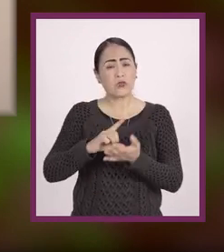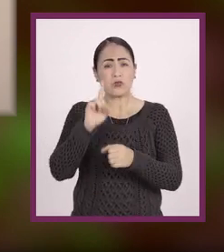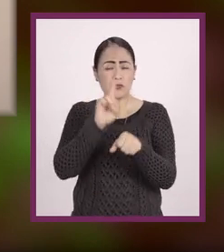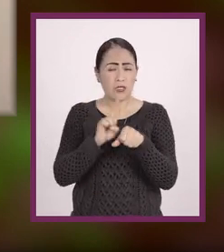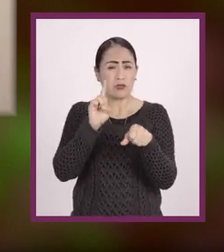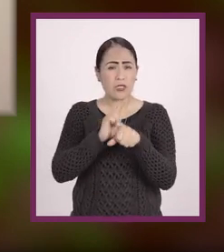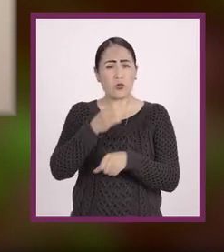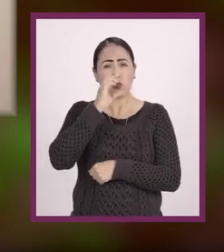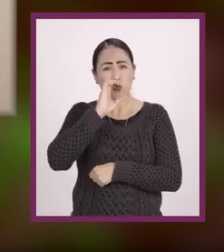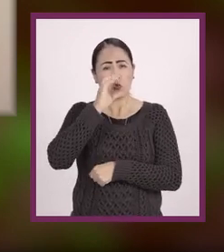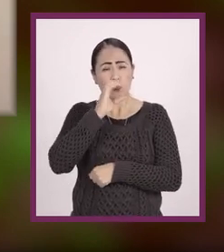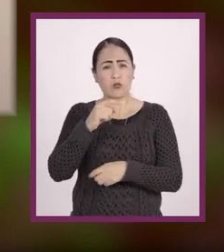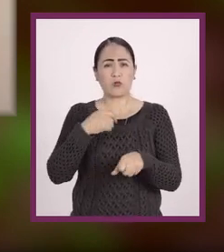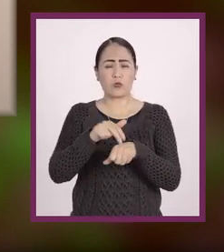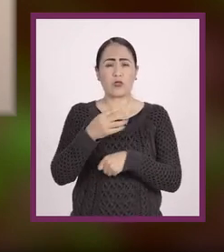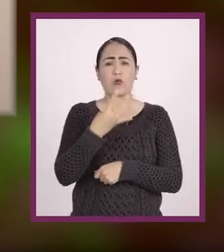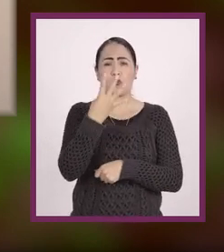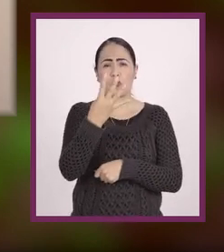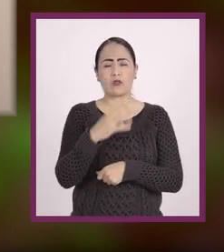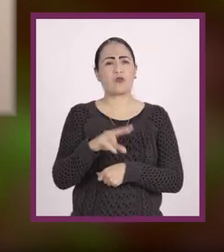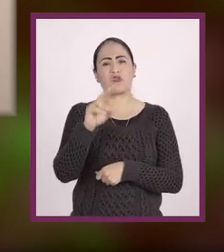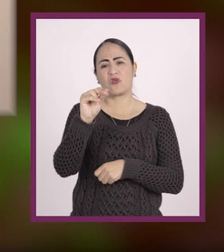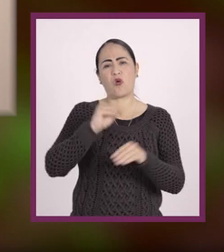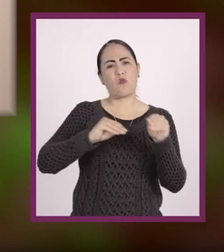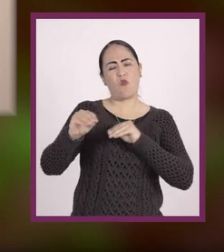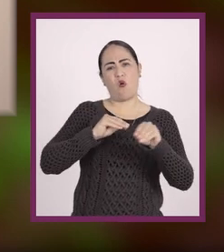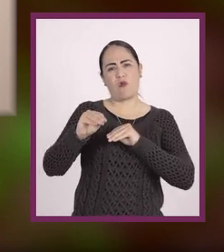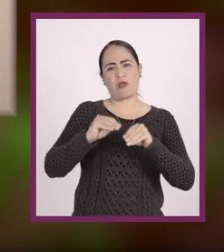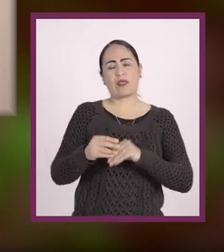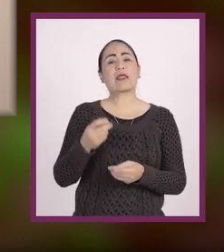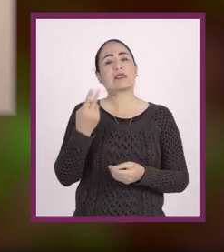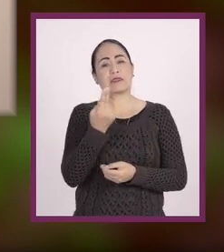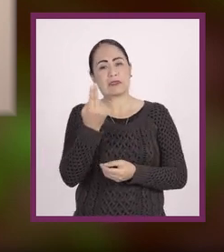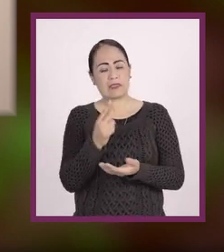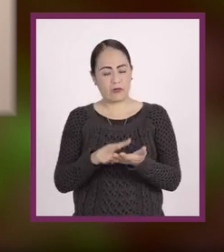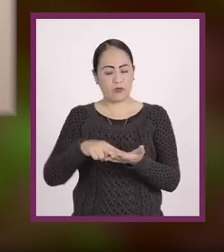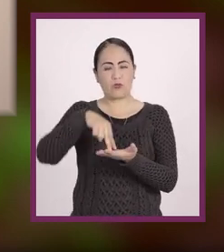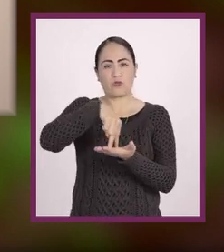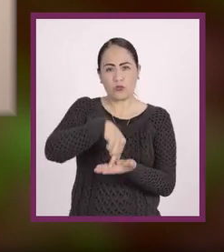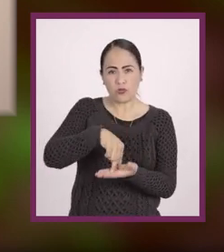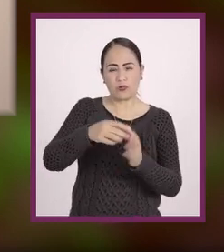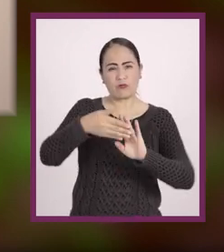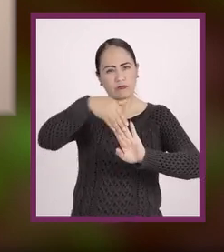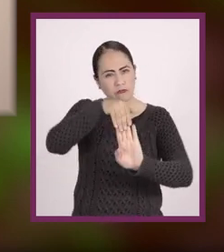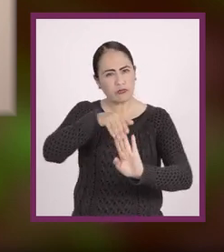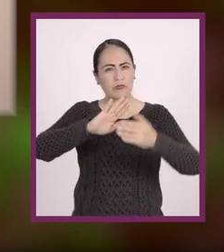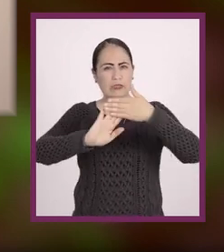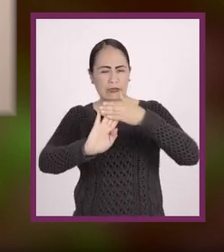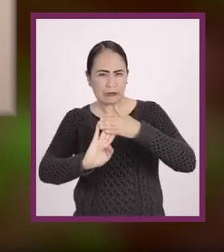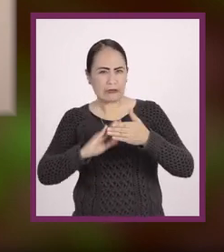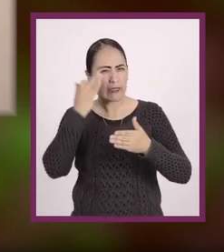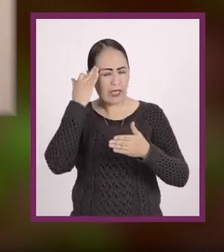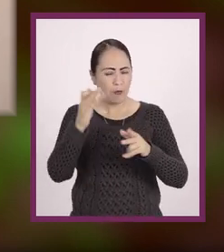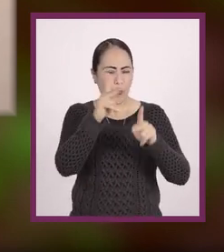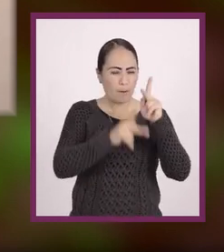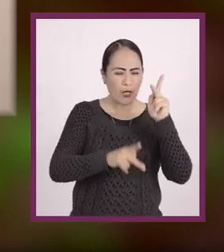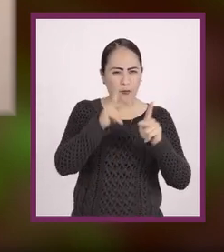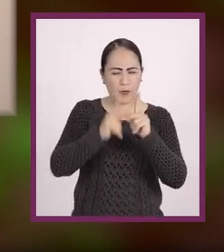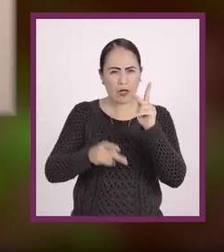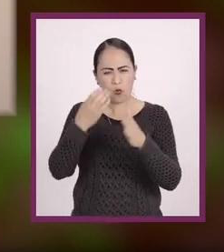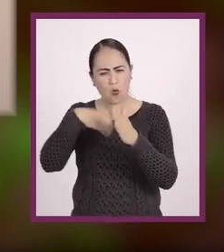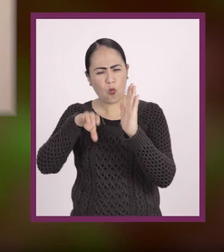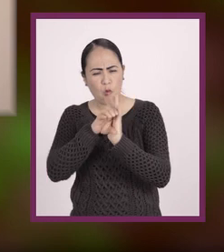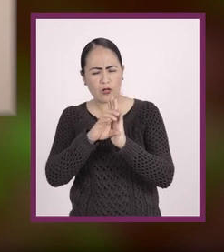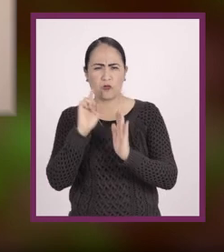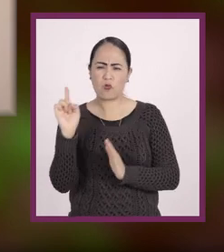diarios 4 no moverte levántate estírate cada cierto tiempo camina alrededor de tu cuarto